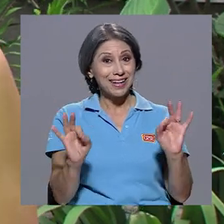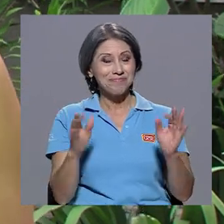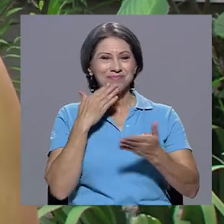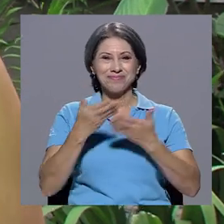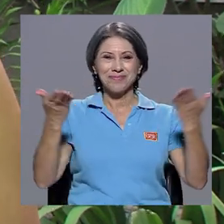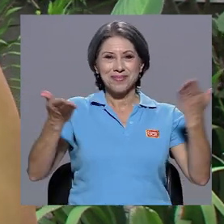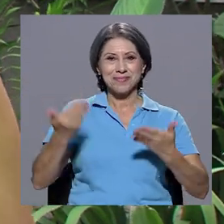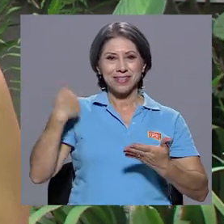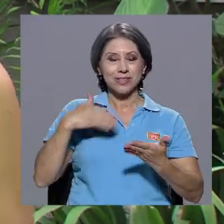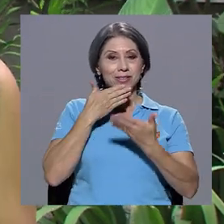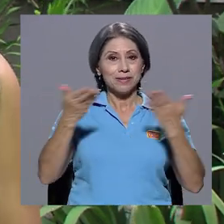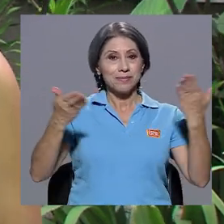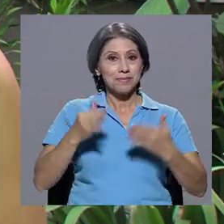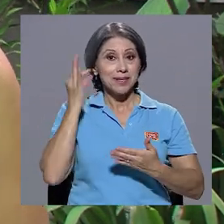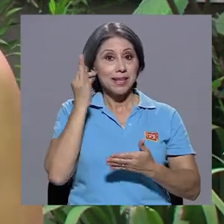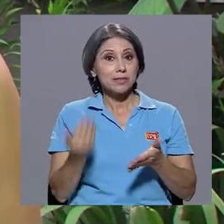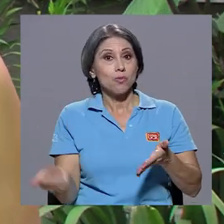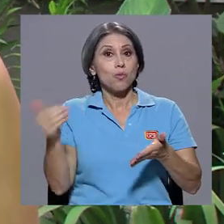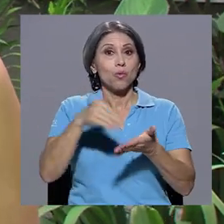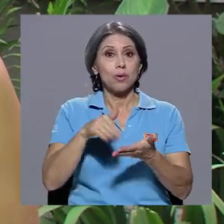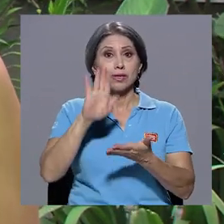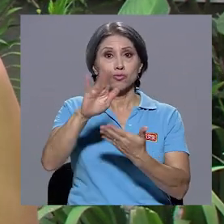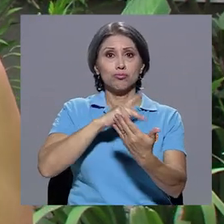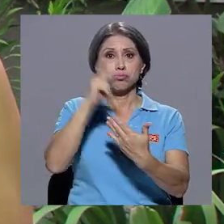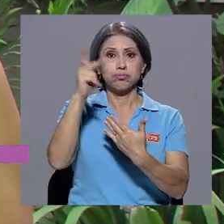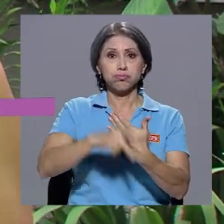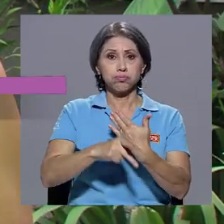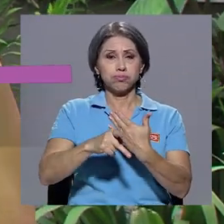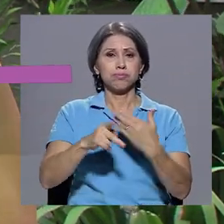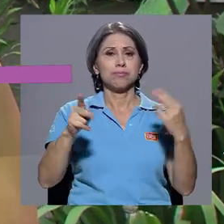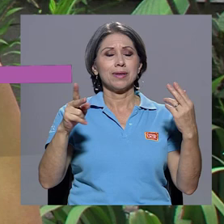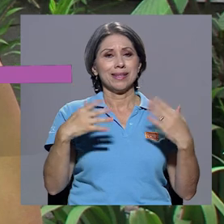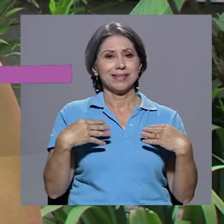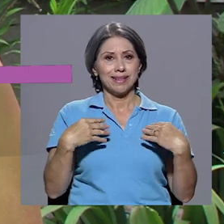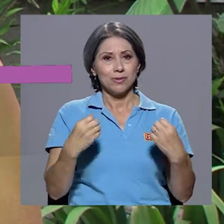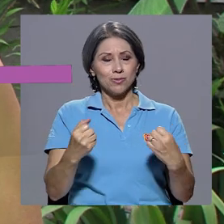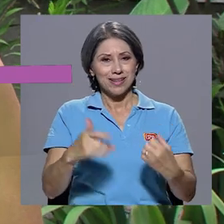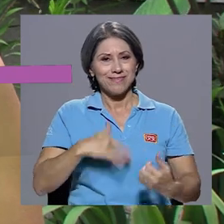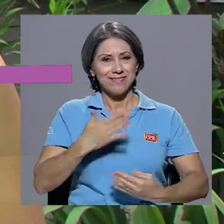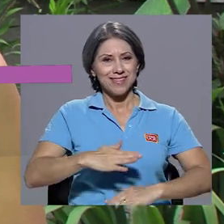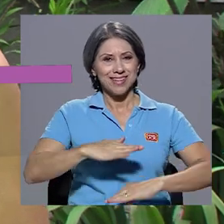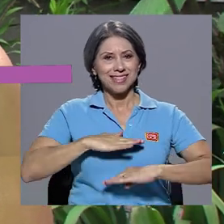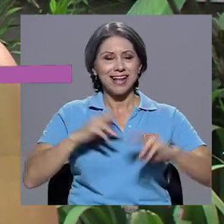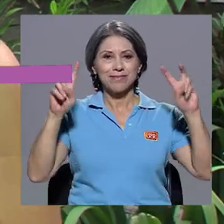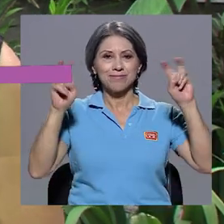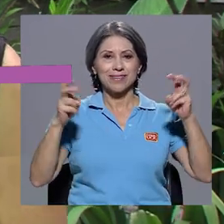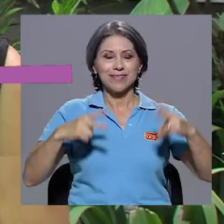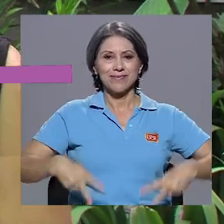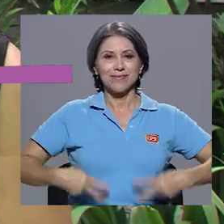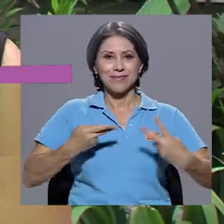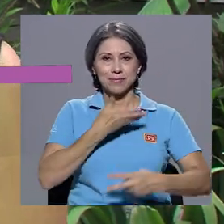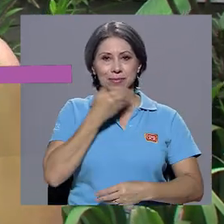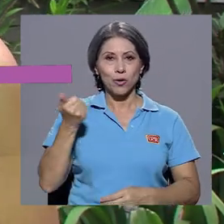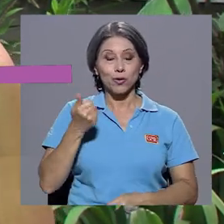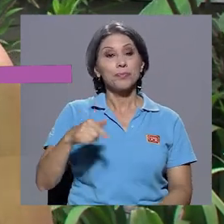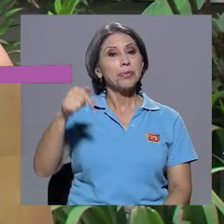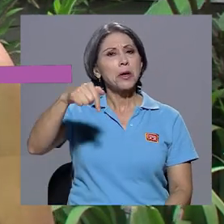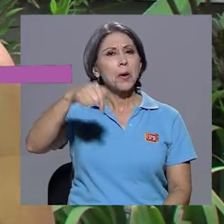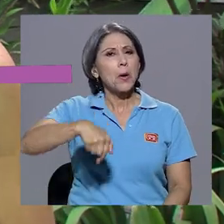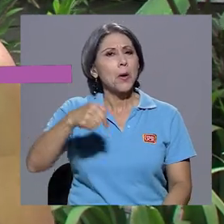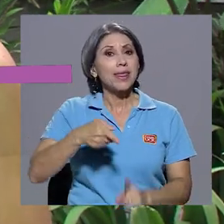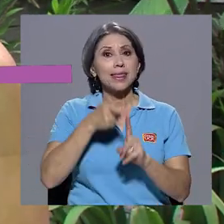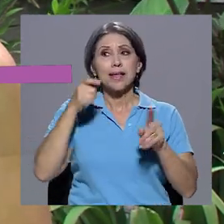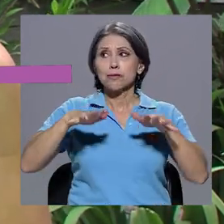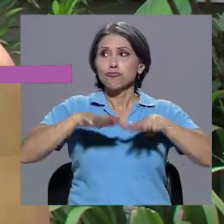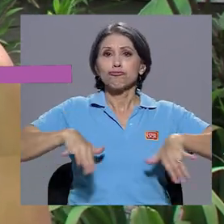Hola, ¿qué tal? Bienvenidos y bienvenidas una vez más a su telerevista de salud y bienestar, Vivir Mejor. El día